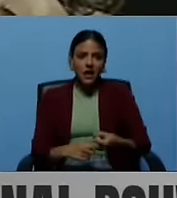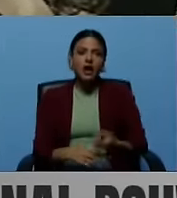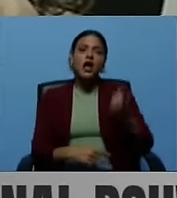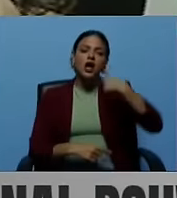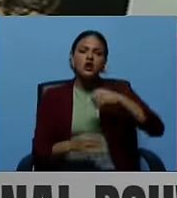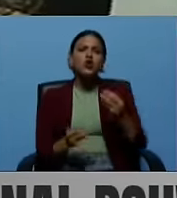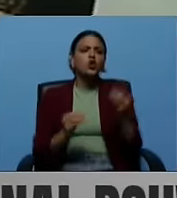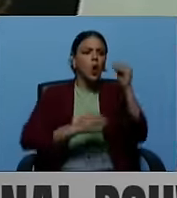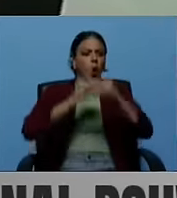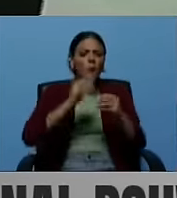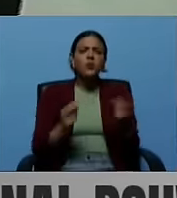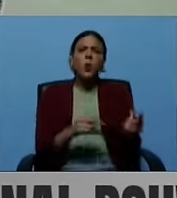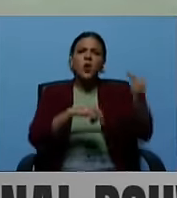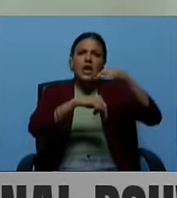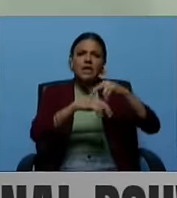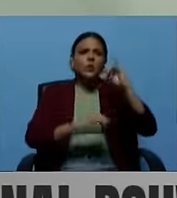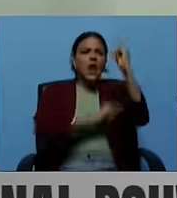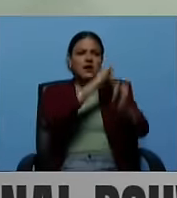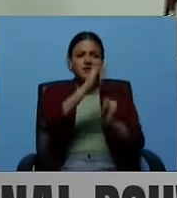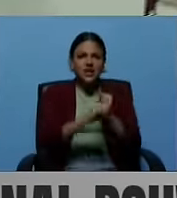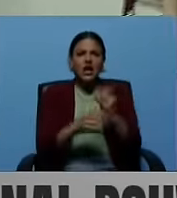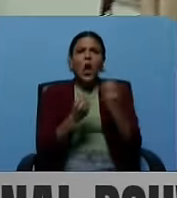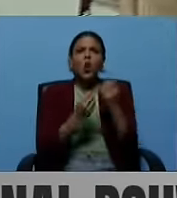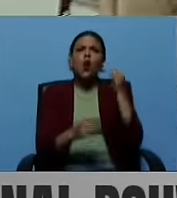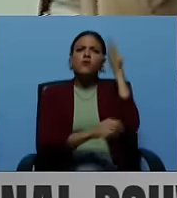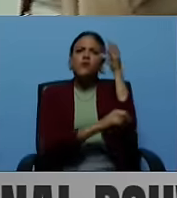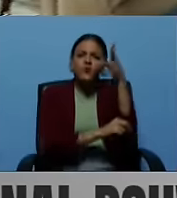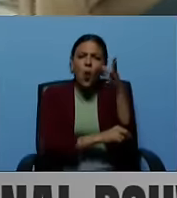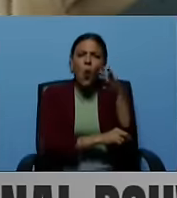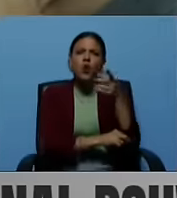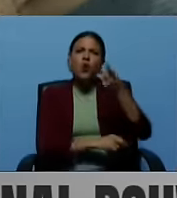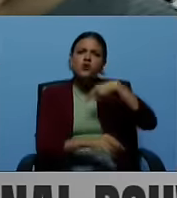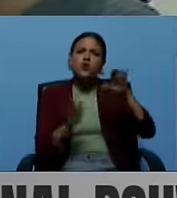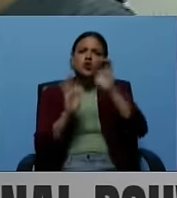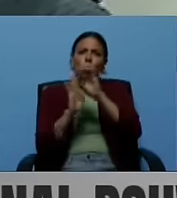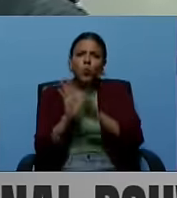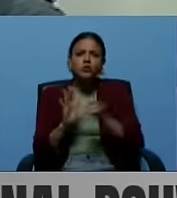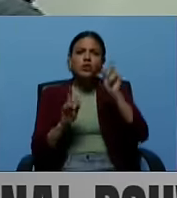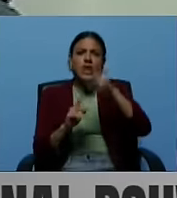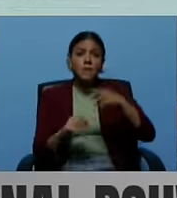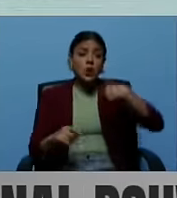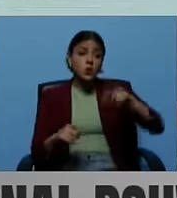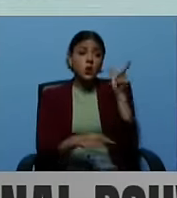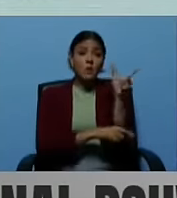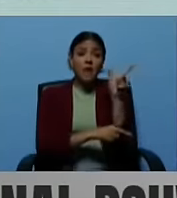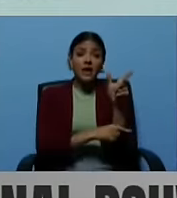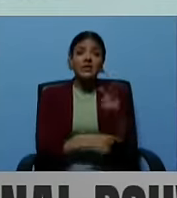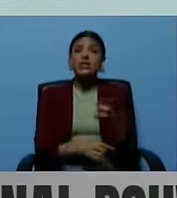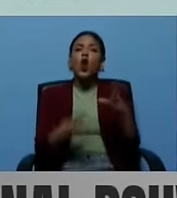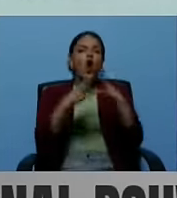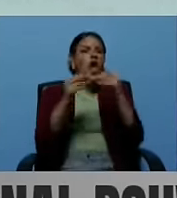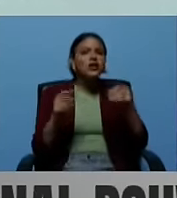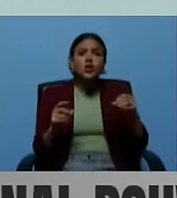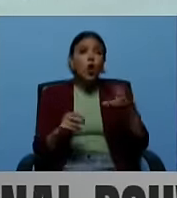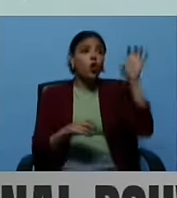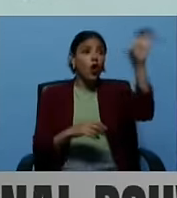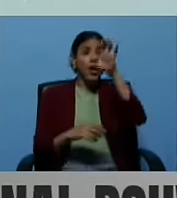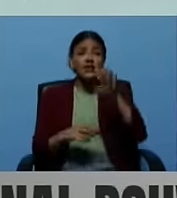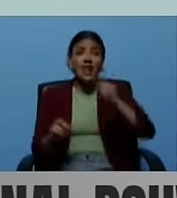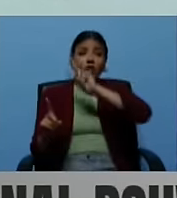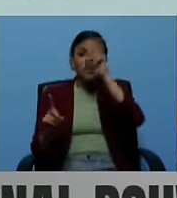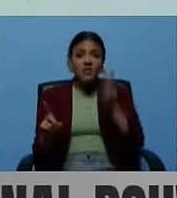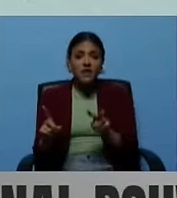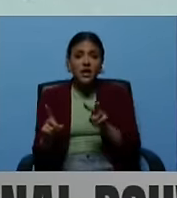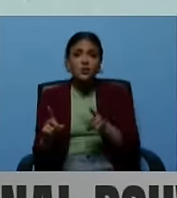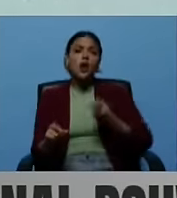nacionales e internacionales, con foros, y el Partido Socialista Unido de Venezuela va a tener en todos los estados, va a